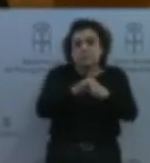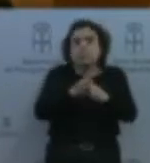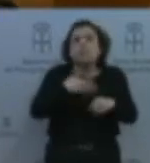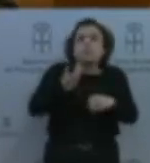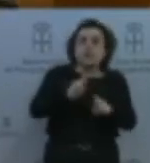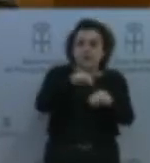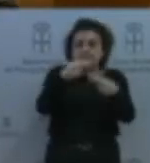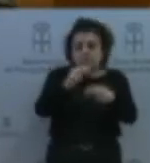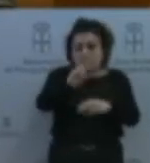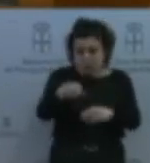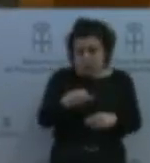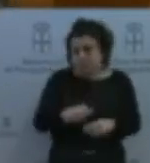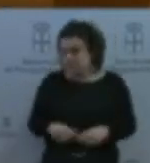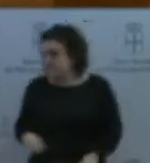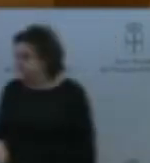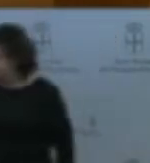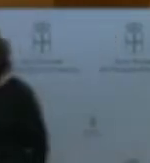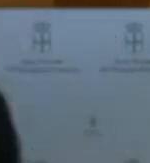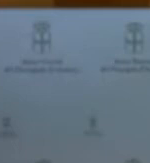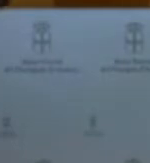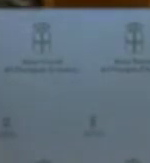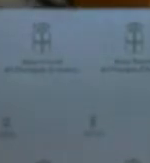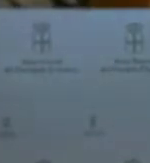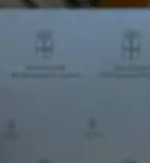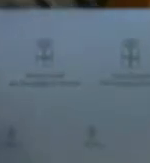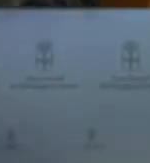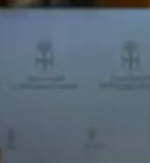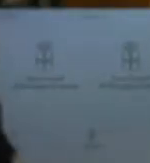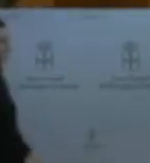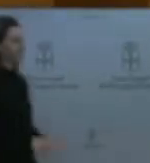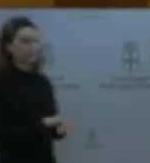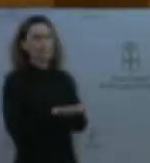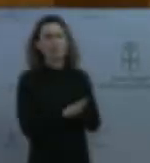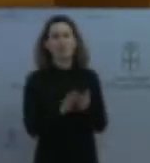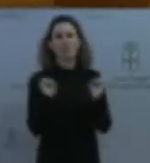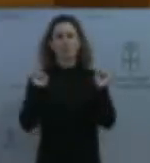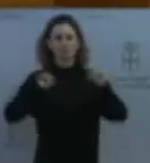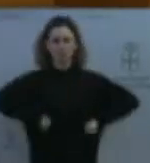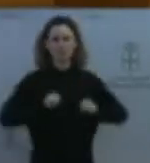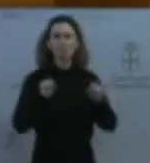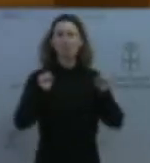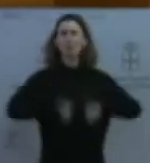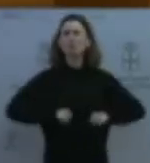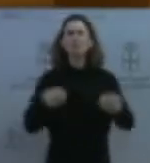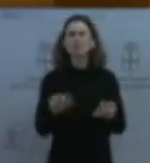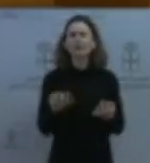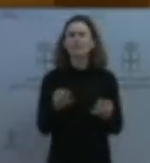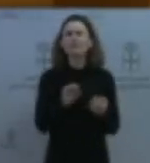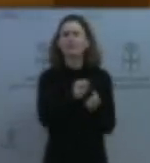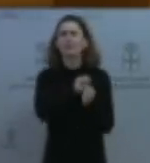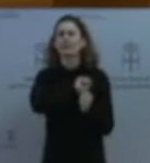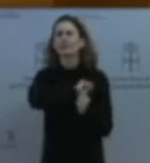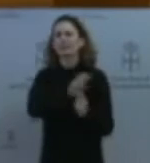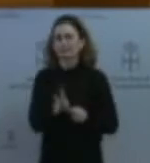consenso. Insisto en el tema del consenso. El consenso tiene que ser transversal y tiene que serlo desde el mismo momento que necesitamos